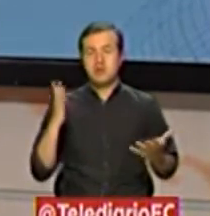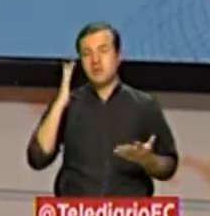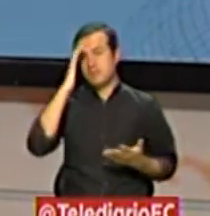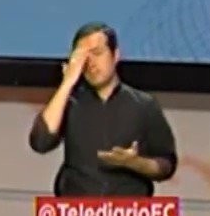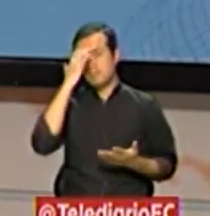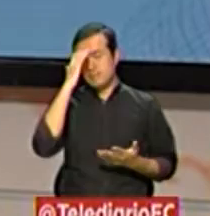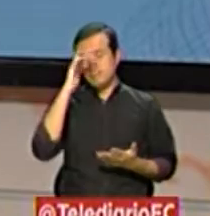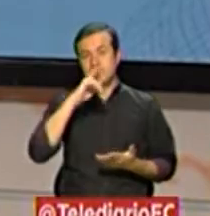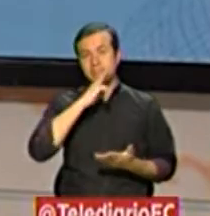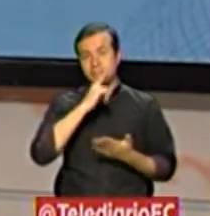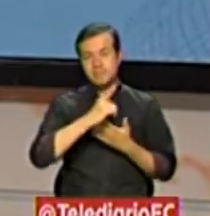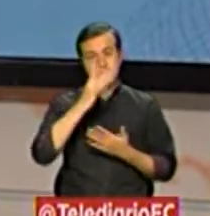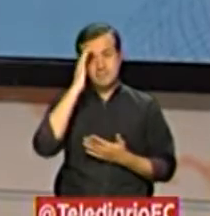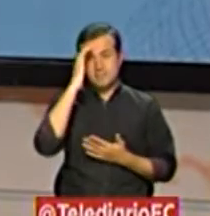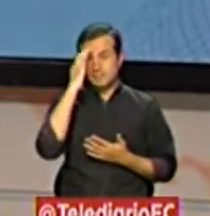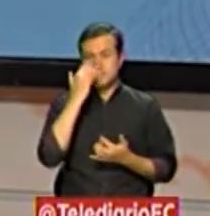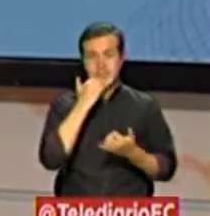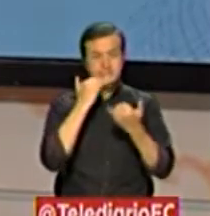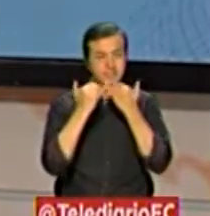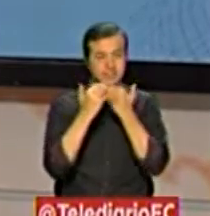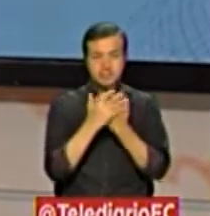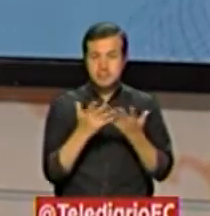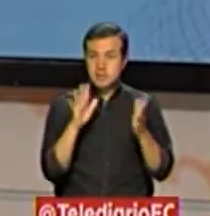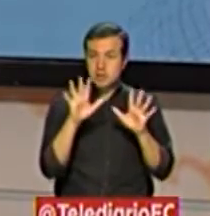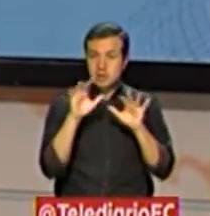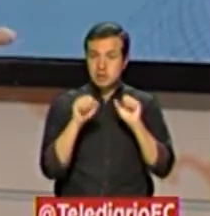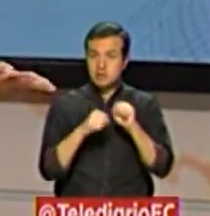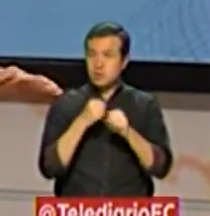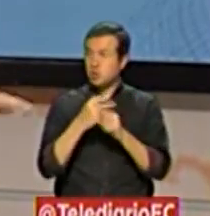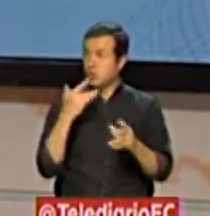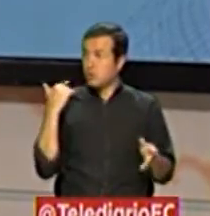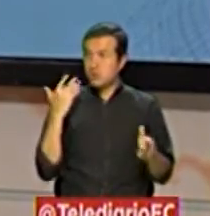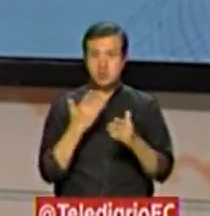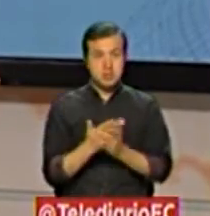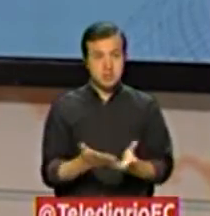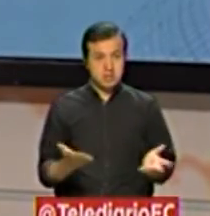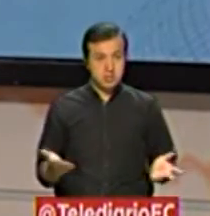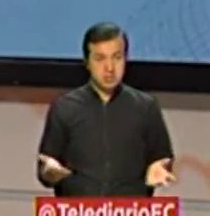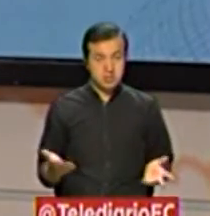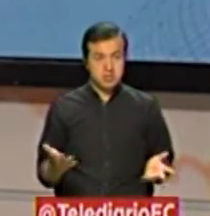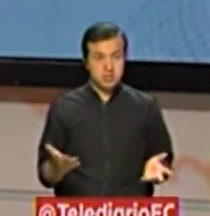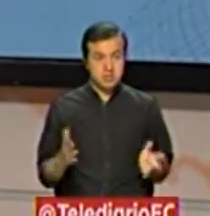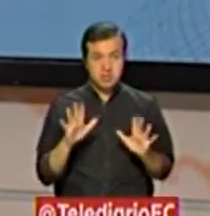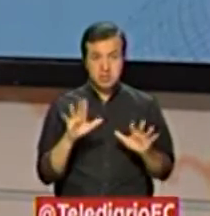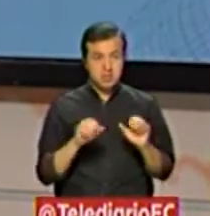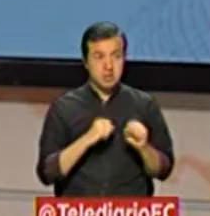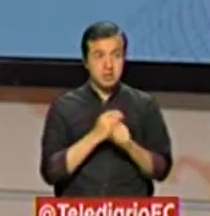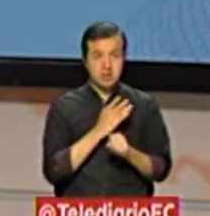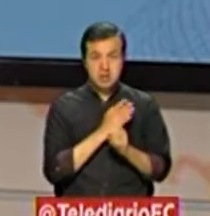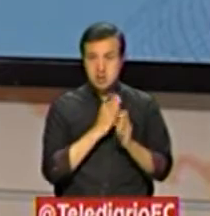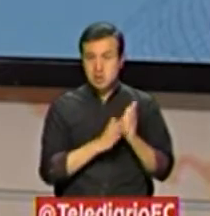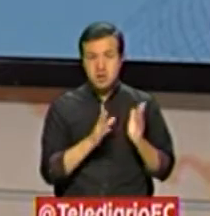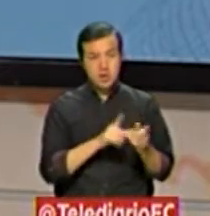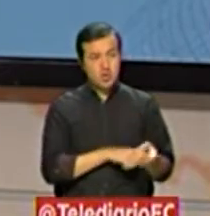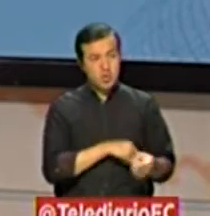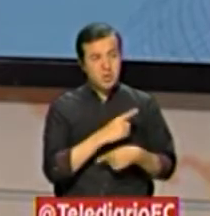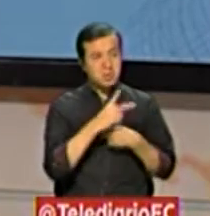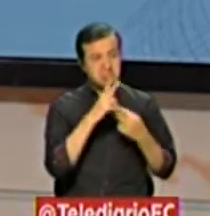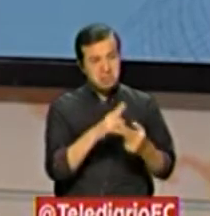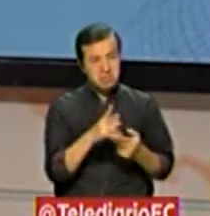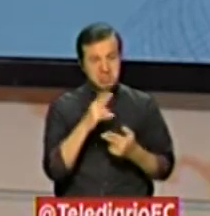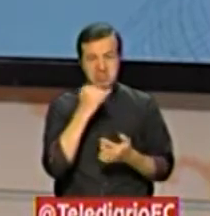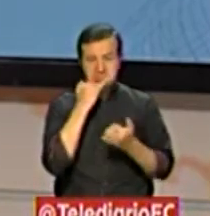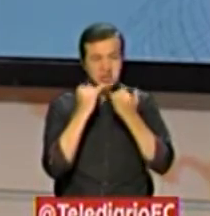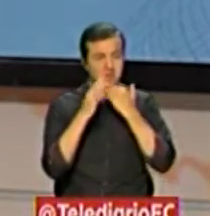preocupados por esas conductas que lamentablemente en los 10 años no son diferentes de lo que ya estábamos acostumbrados a reconocer